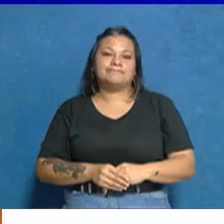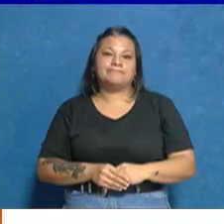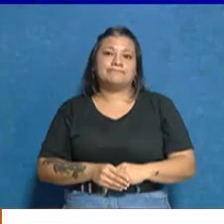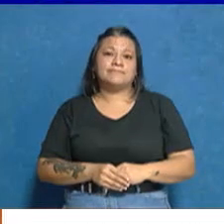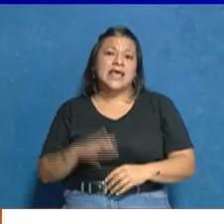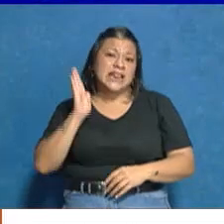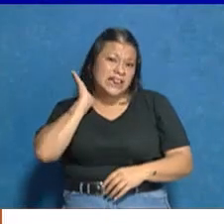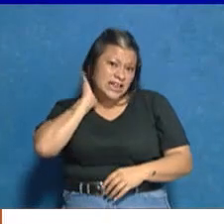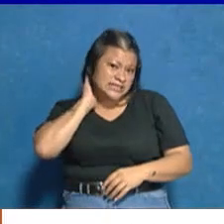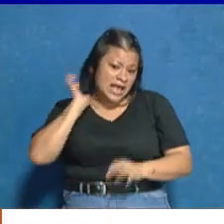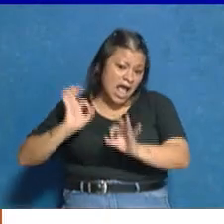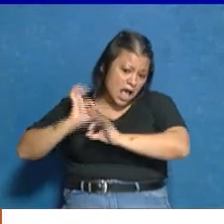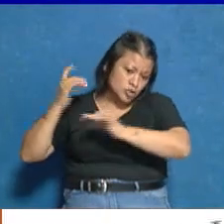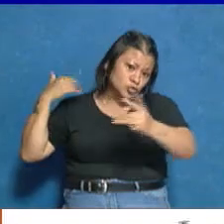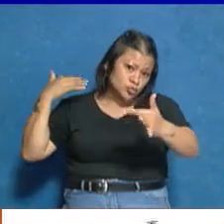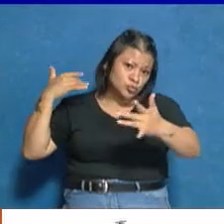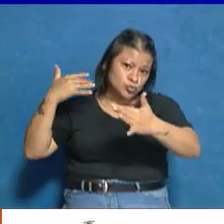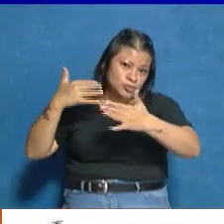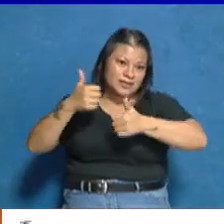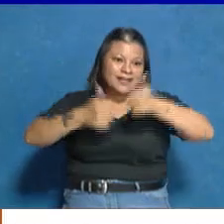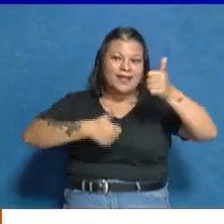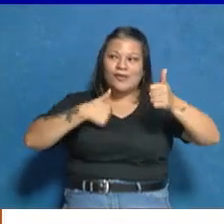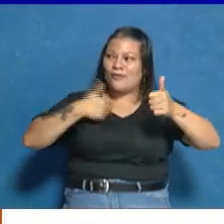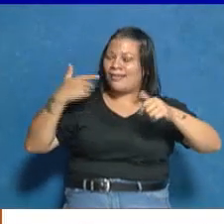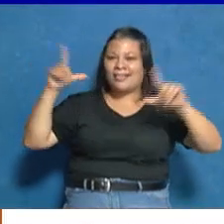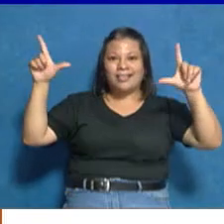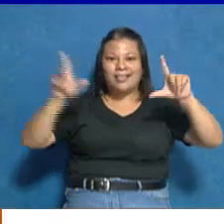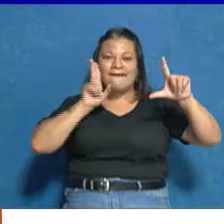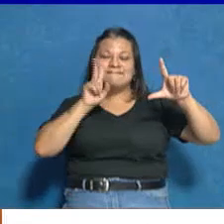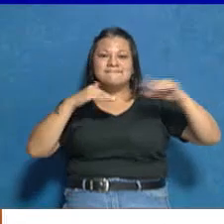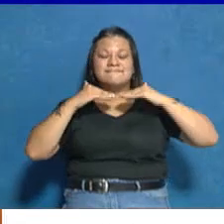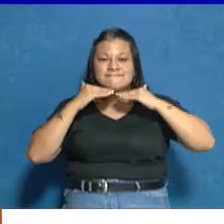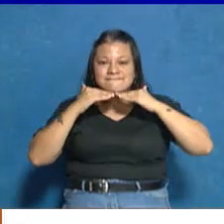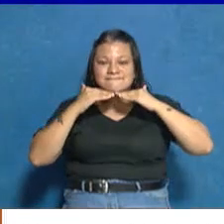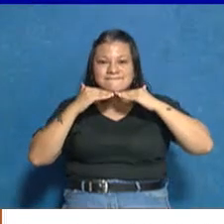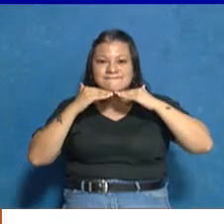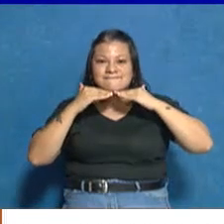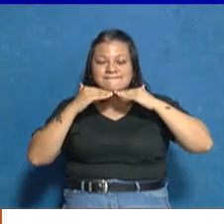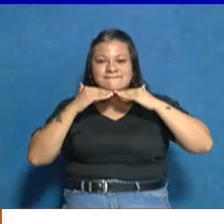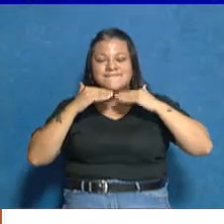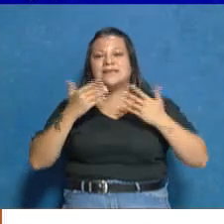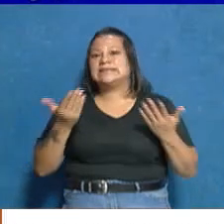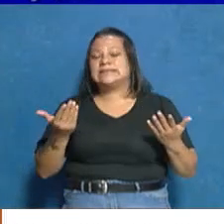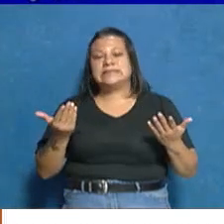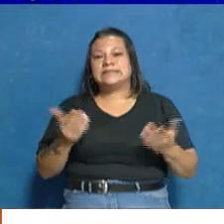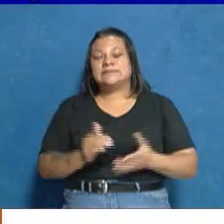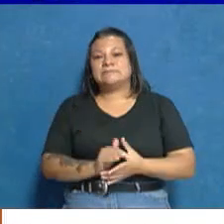durante 16 años de mi carrera este torneo lo veía por tele y no encontraba mejor oportunidad